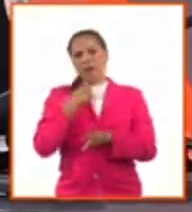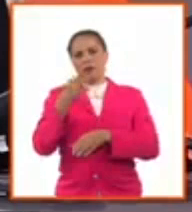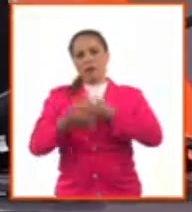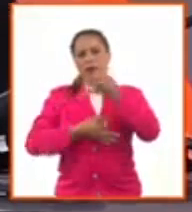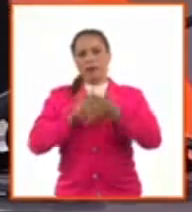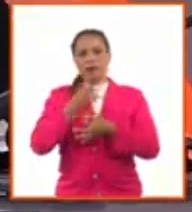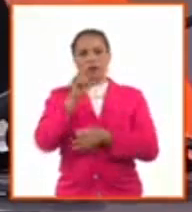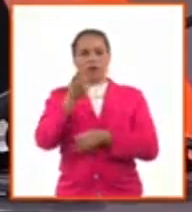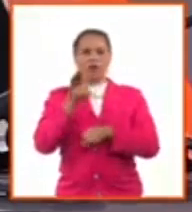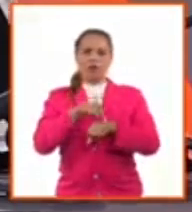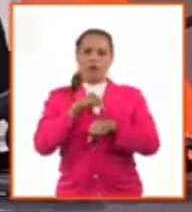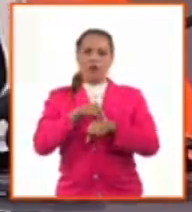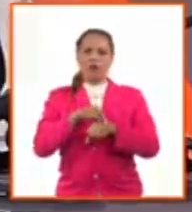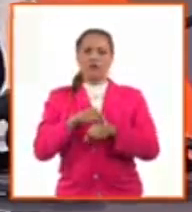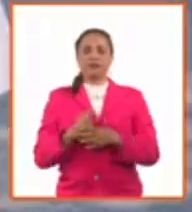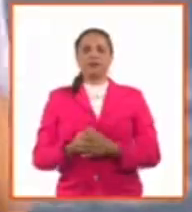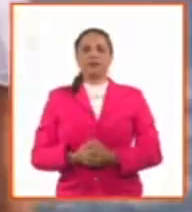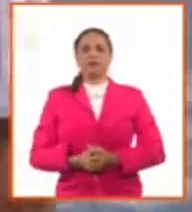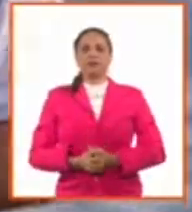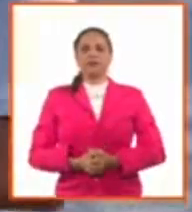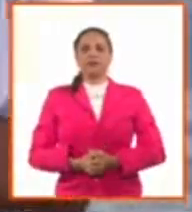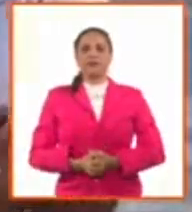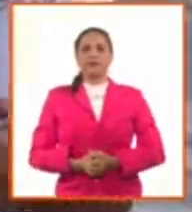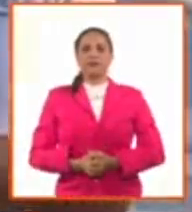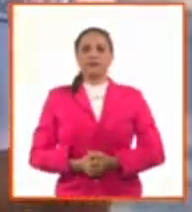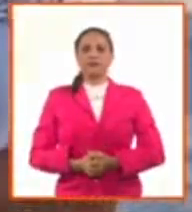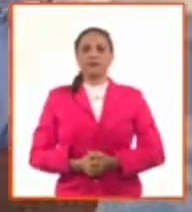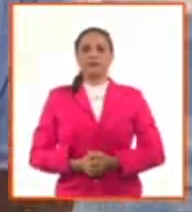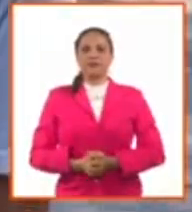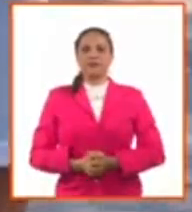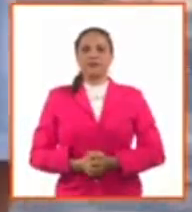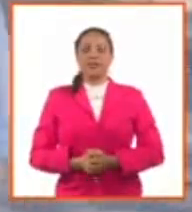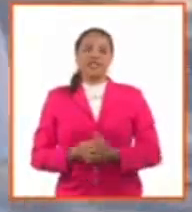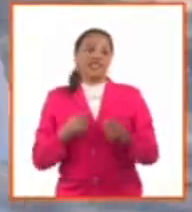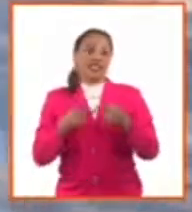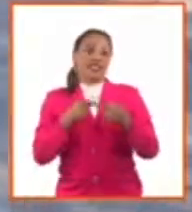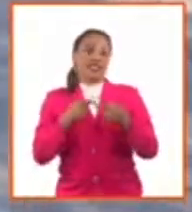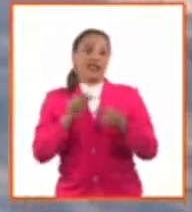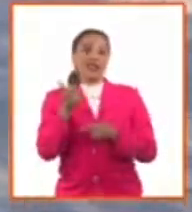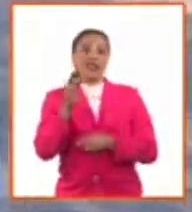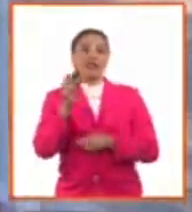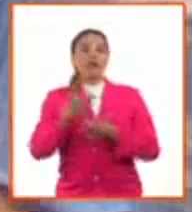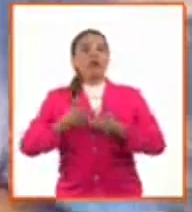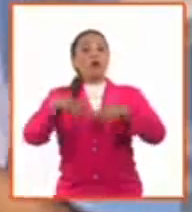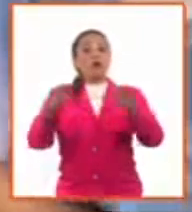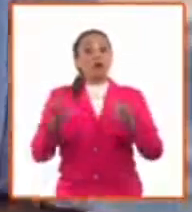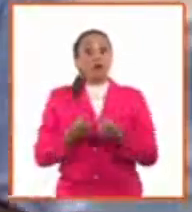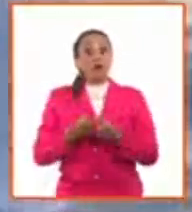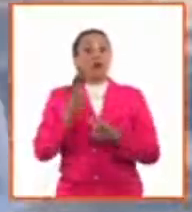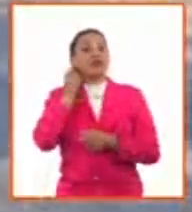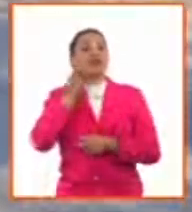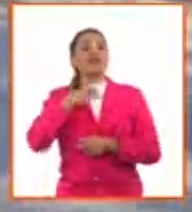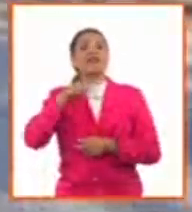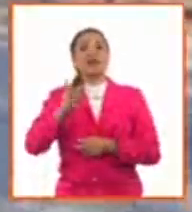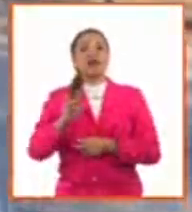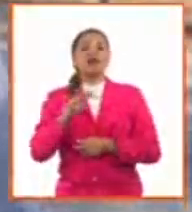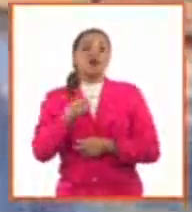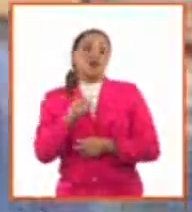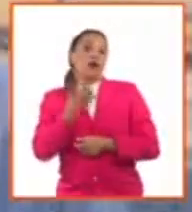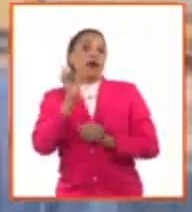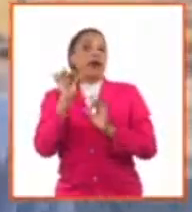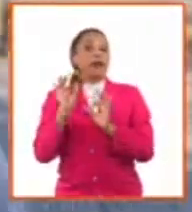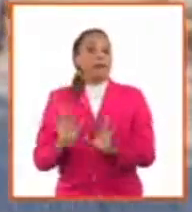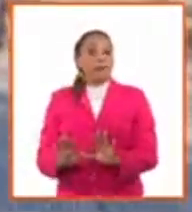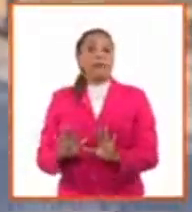de nuestra mesa redonda. Carla, regresamos con ustedes. Bueno, se acerca el 10º Congreso FEU y para el 10º Congreso FEU yo